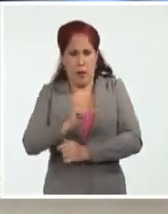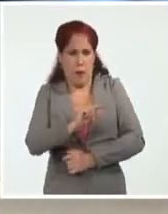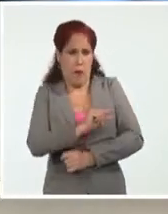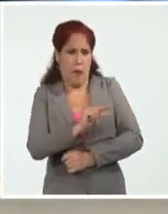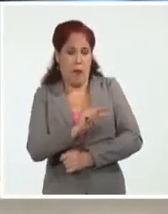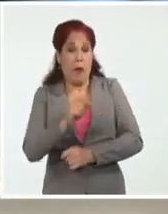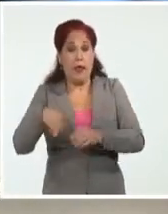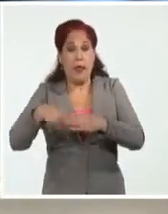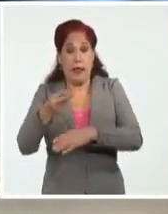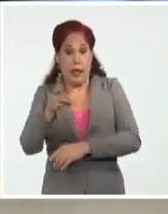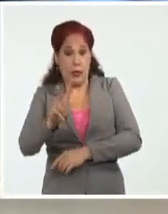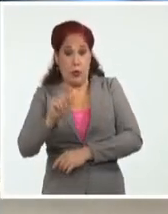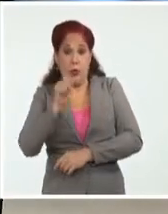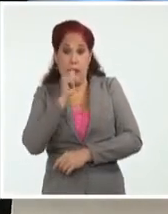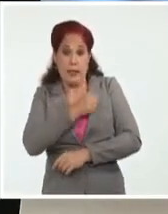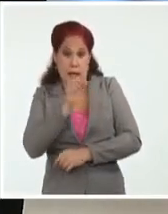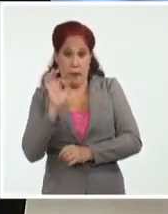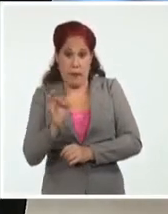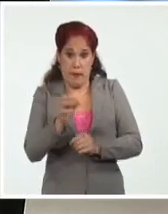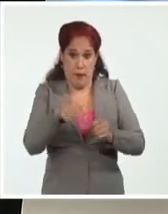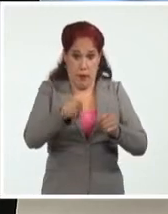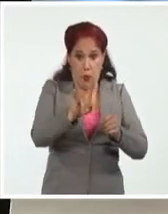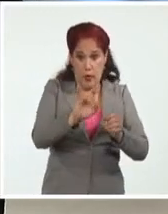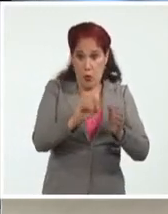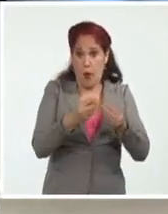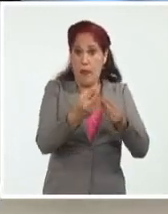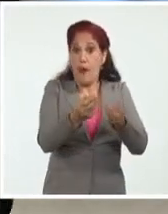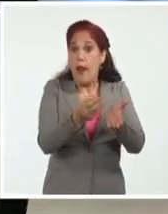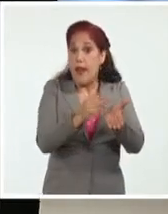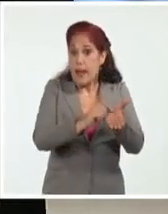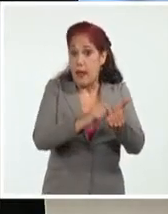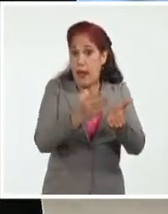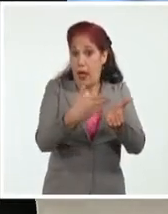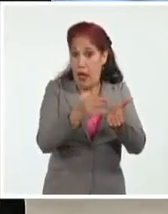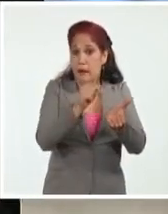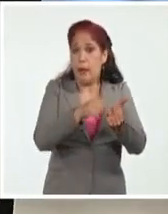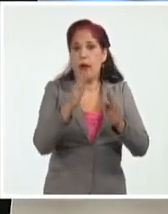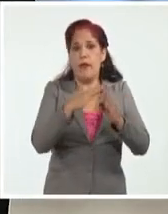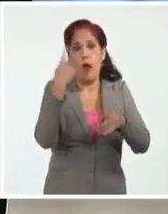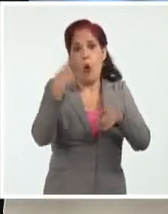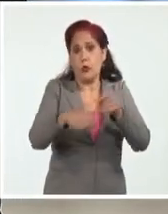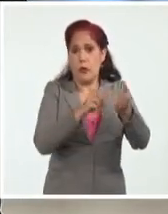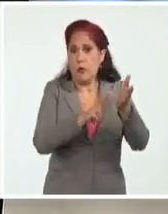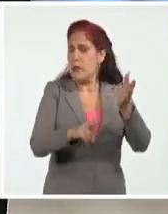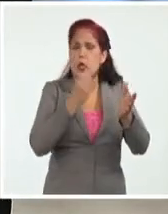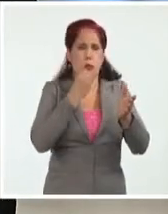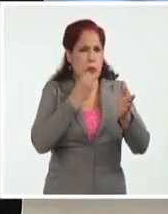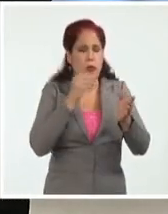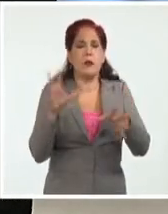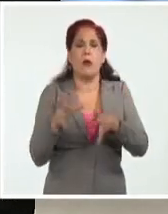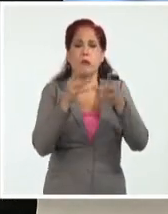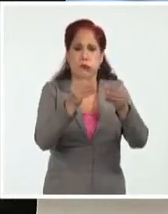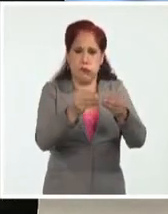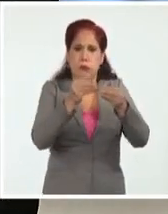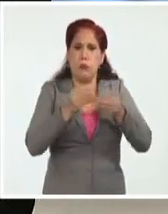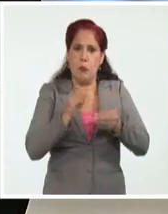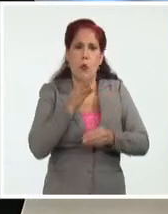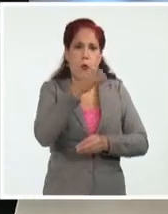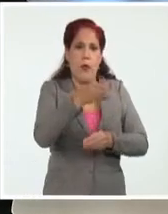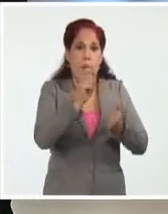el próximo 31 de diciembre y aquellos que han logrado desarrollar este proceso hasta el 31 de julio van a recibir también